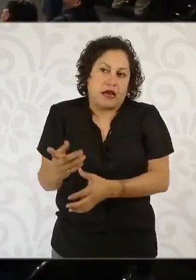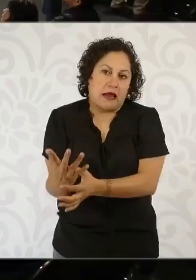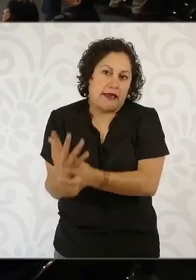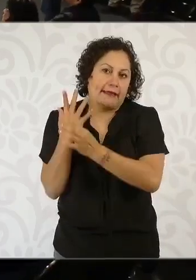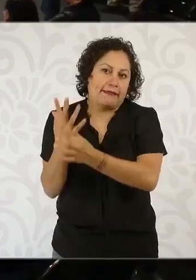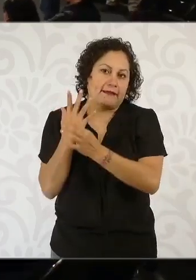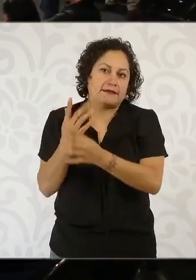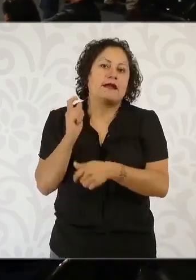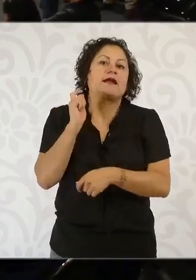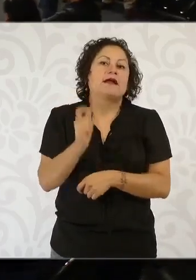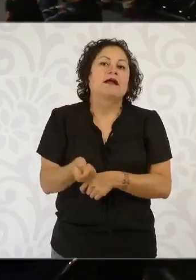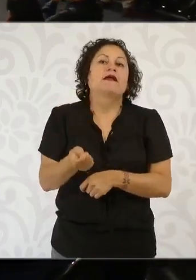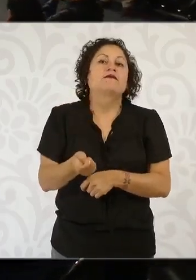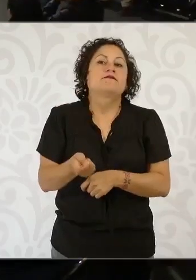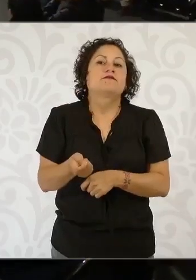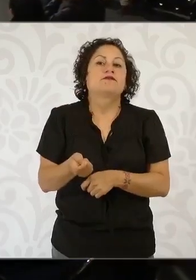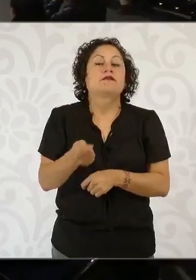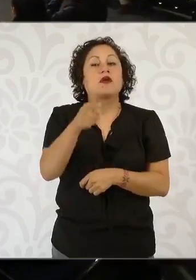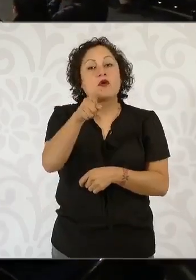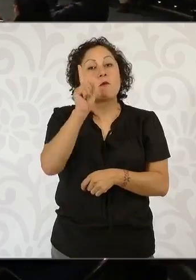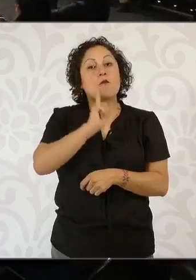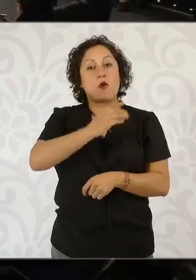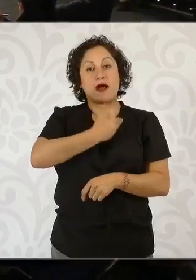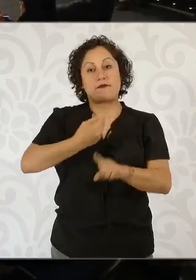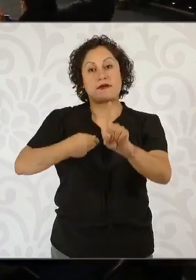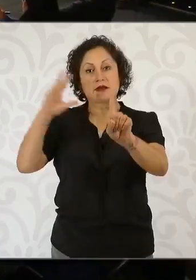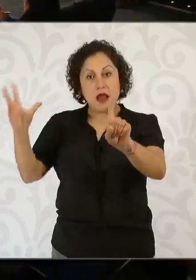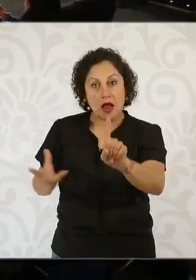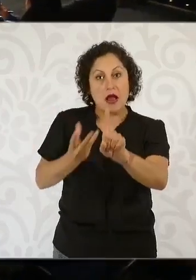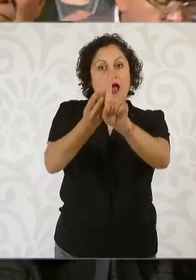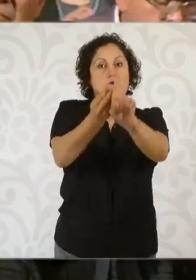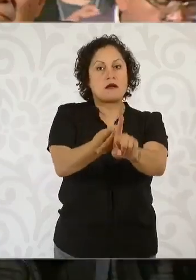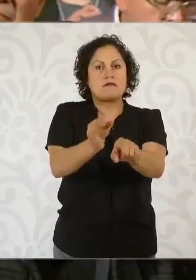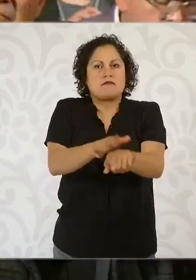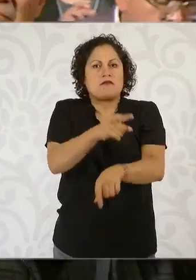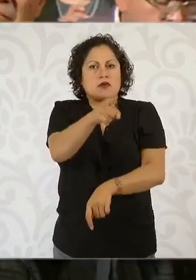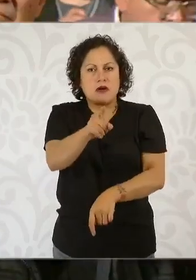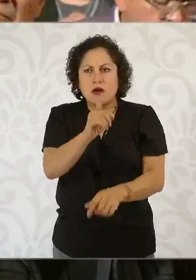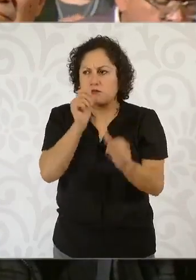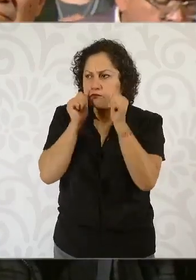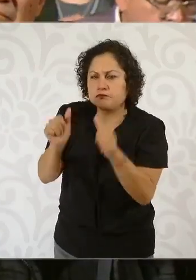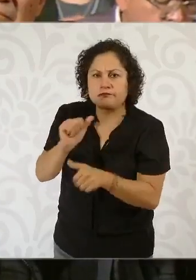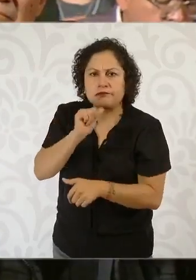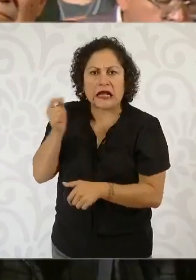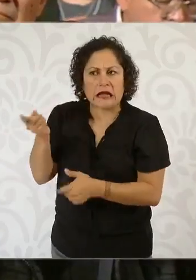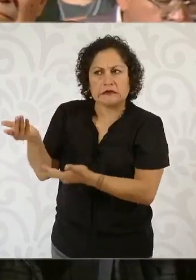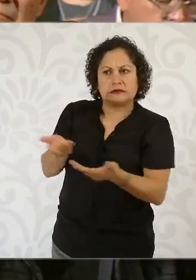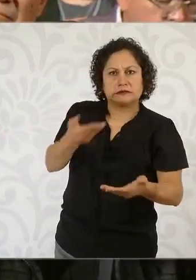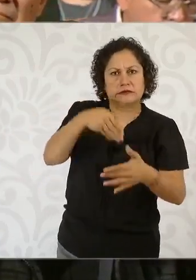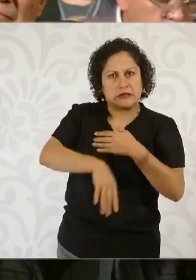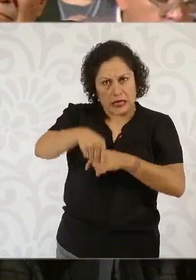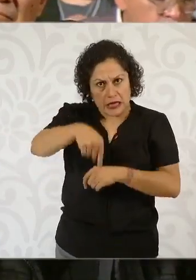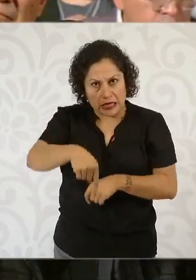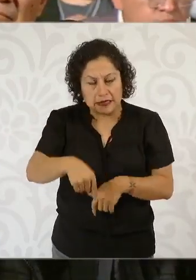si llegaron todas con una mujer presidenta, ¿por qué no han sido recibidas en Palacio Nacional? Incluso, bueno, hubo ahí algunas